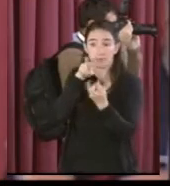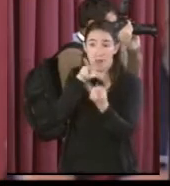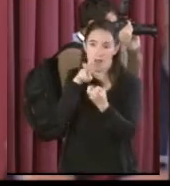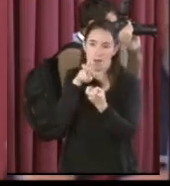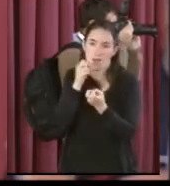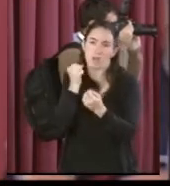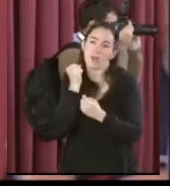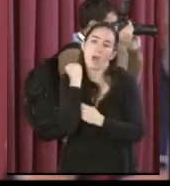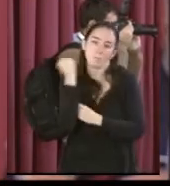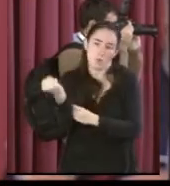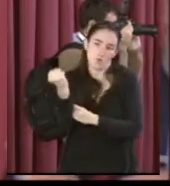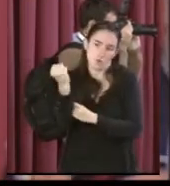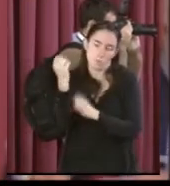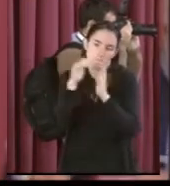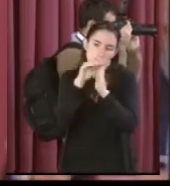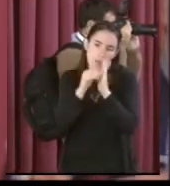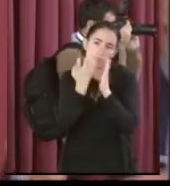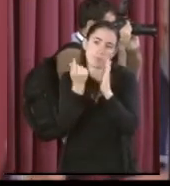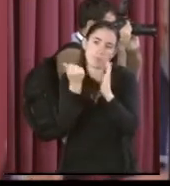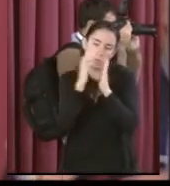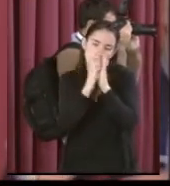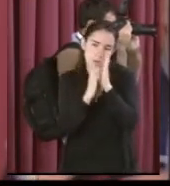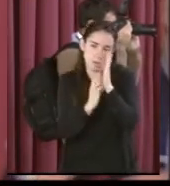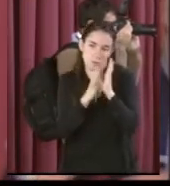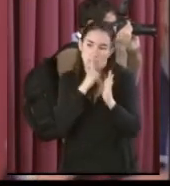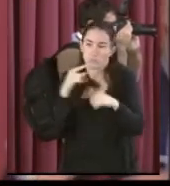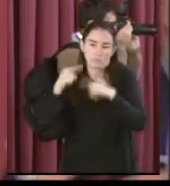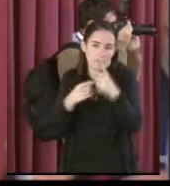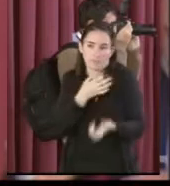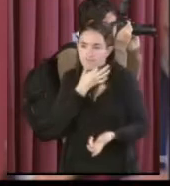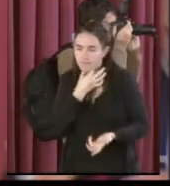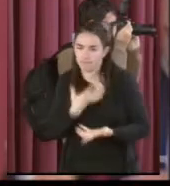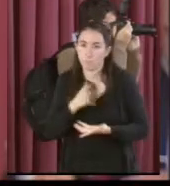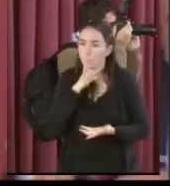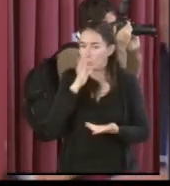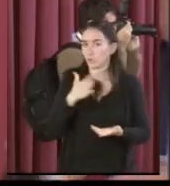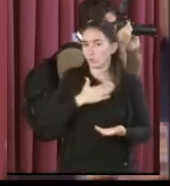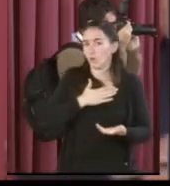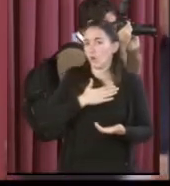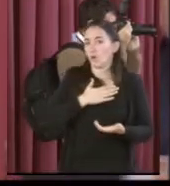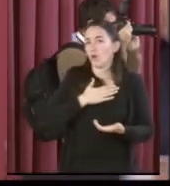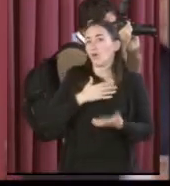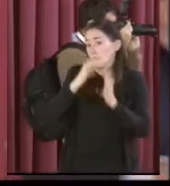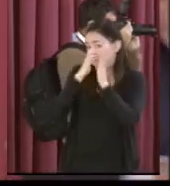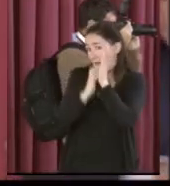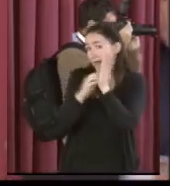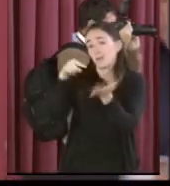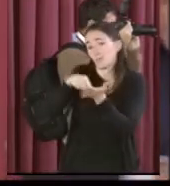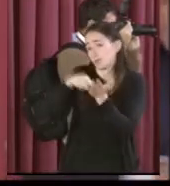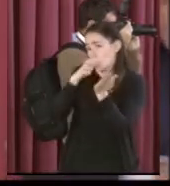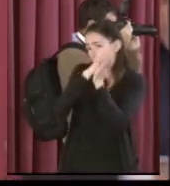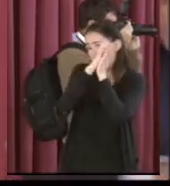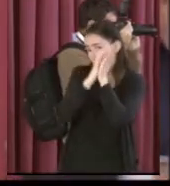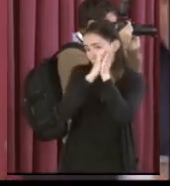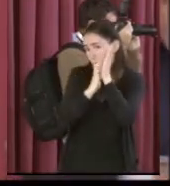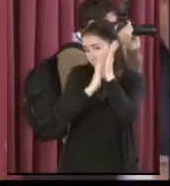una política social. Para ello, planteamos lo que hemos hecho, bajadas de impuestos.